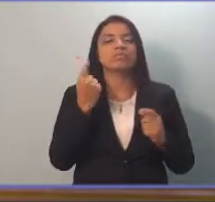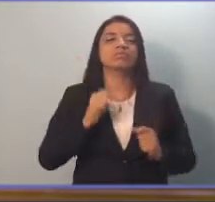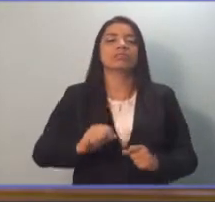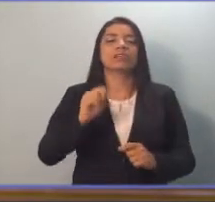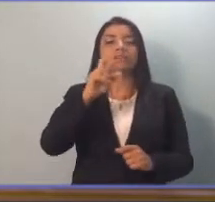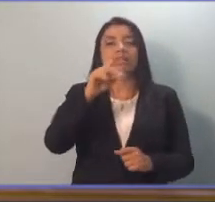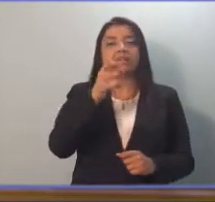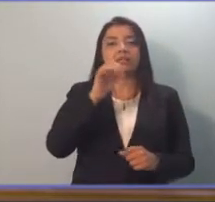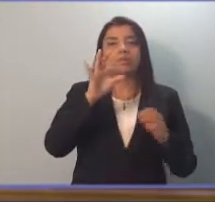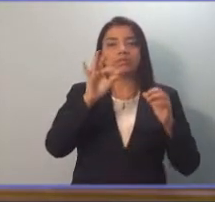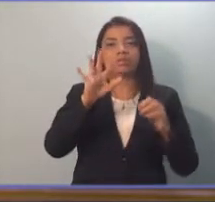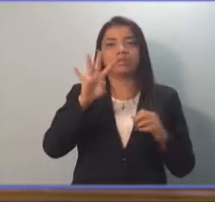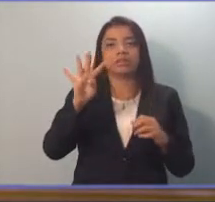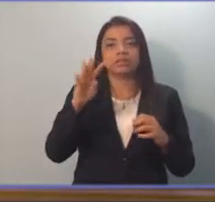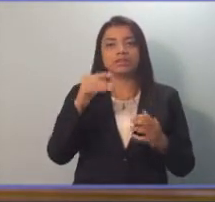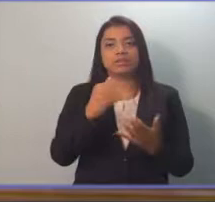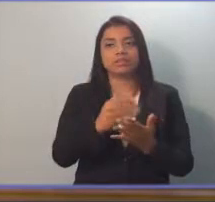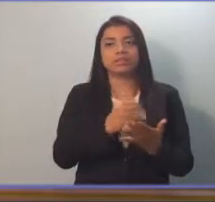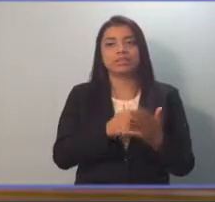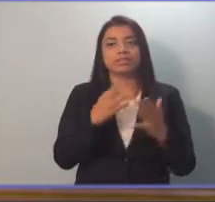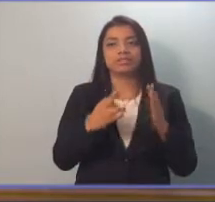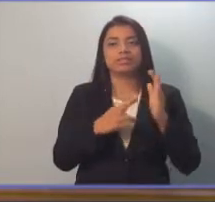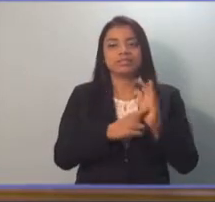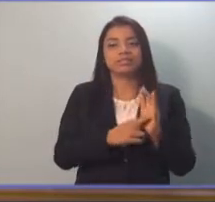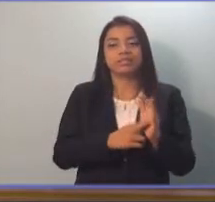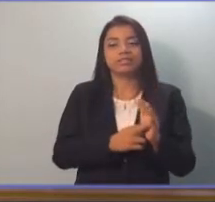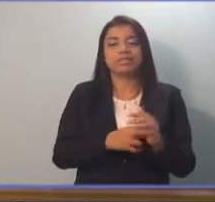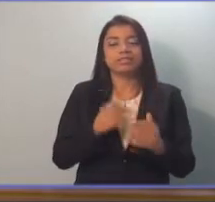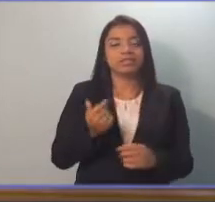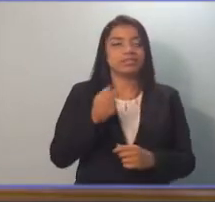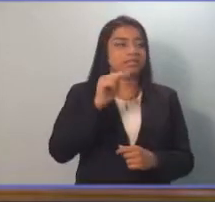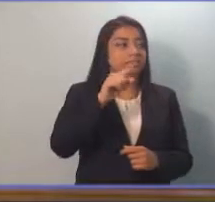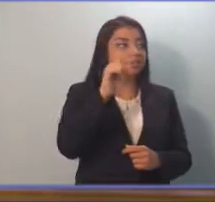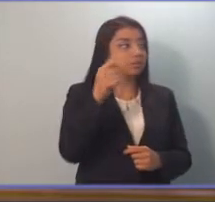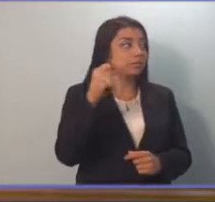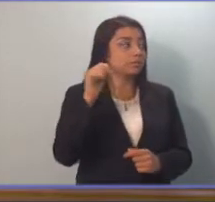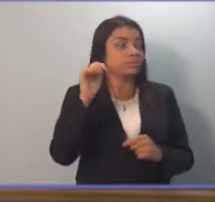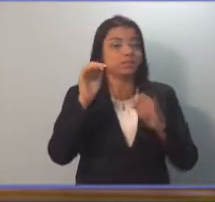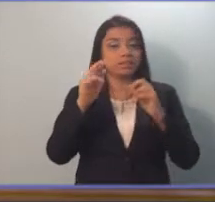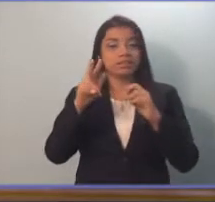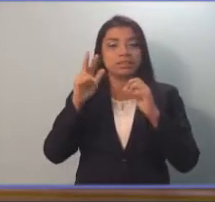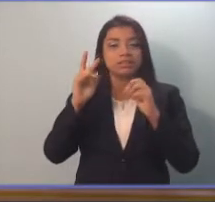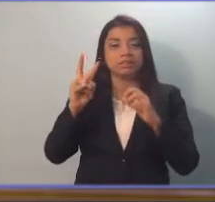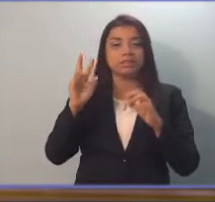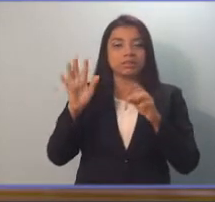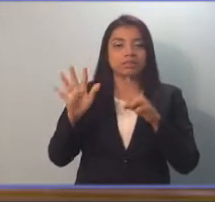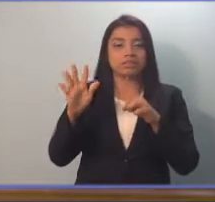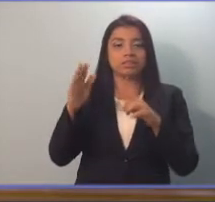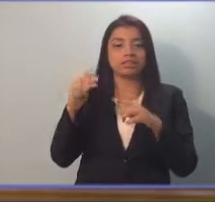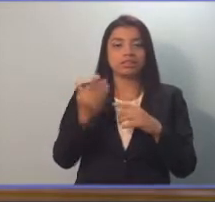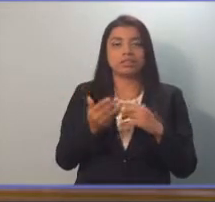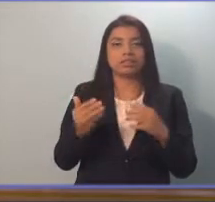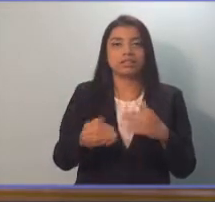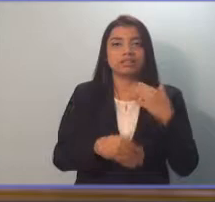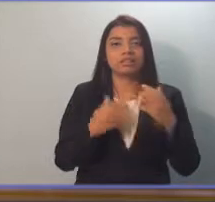3.954. Esto representa una reducción de 1.326 casos, que corresponde a un